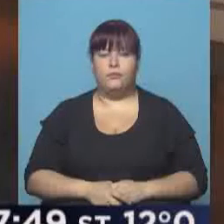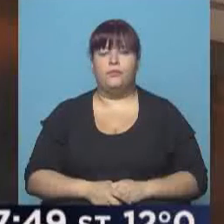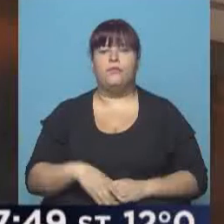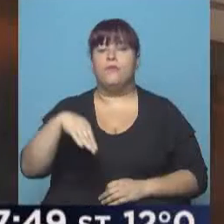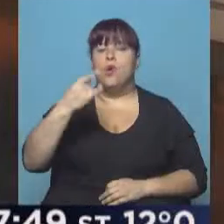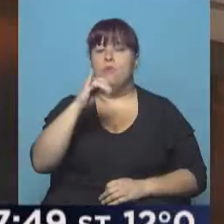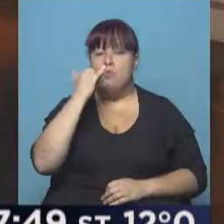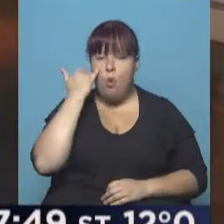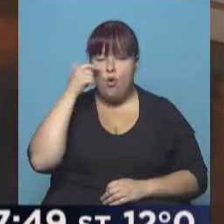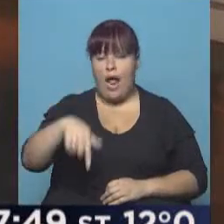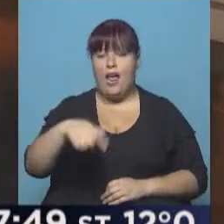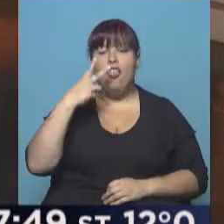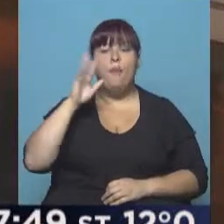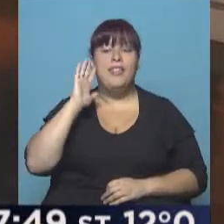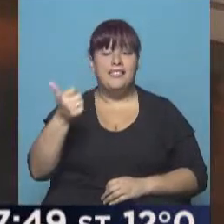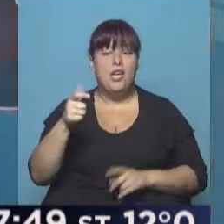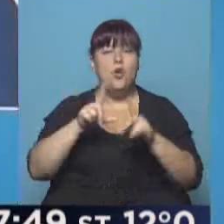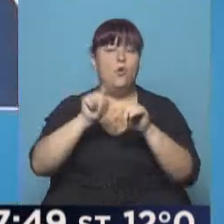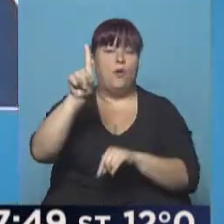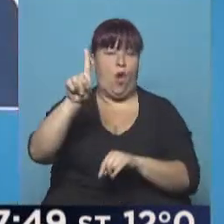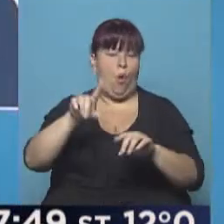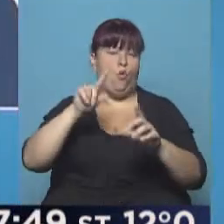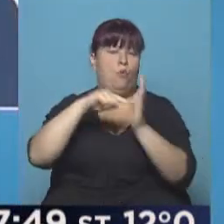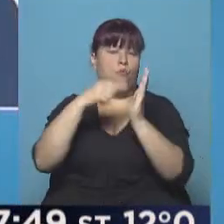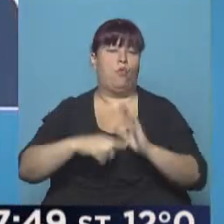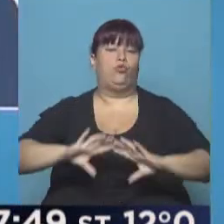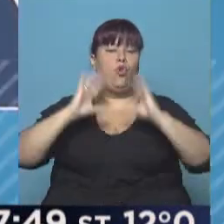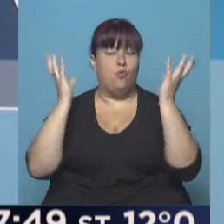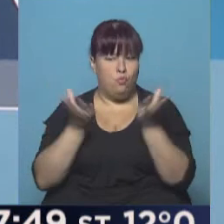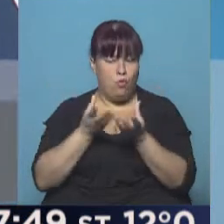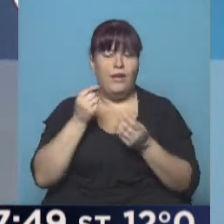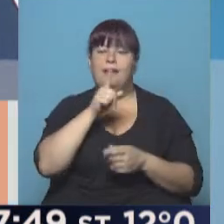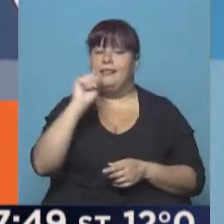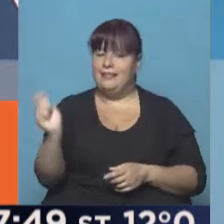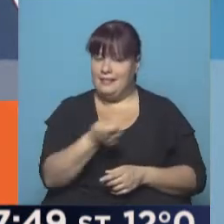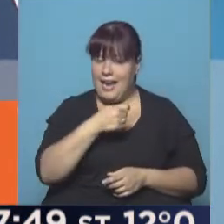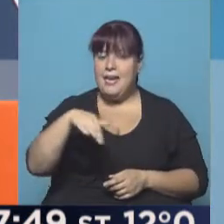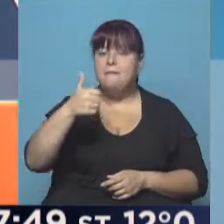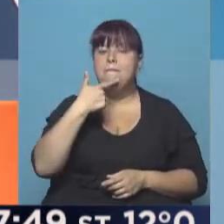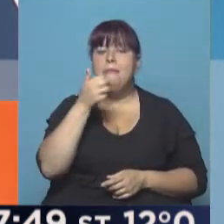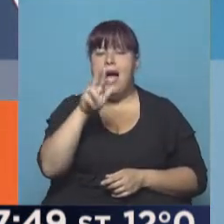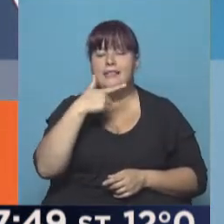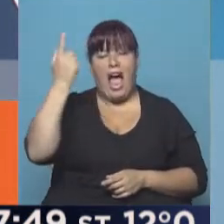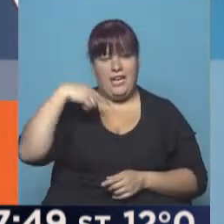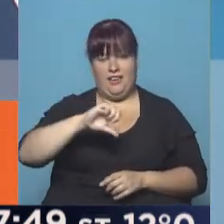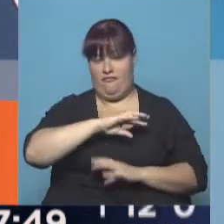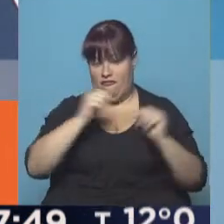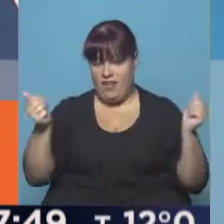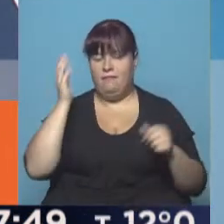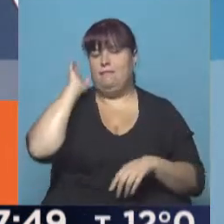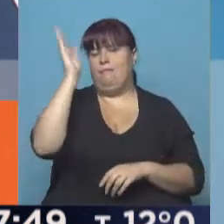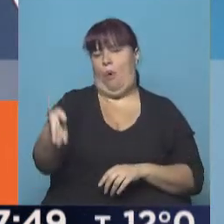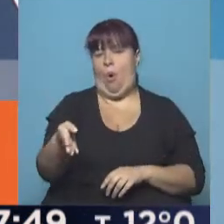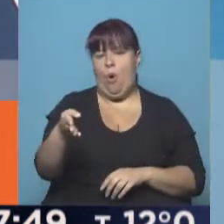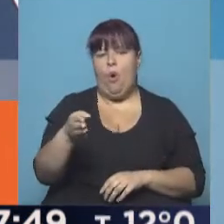Andy Murray cerrará este 2016 como el número uno del ranking mundial. Estamos hablando de tenis y del Master porque ayer se definió y venció ni más ni